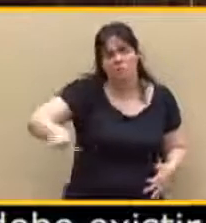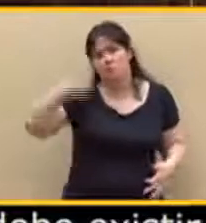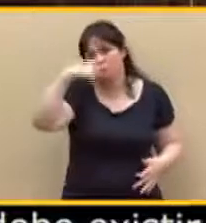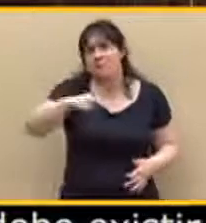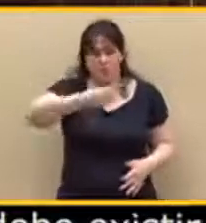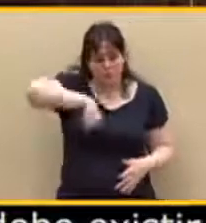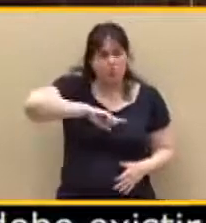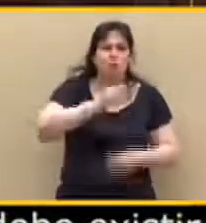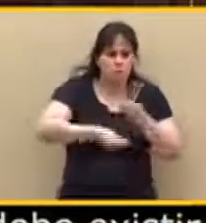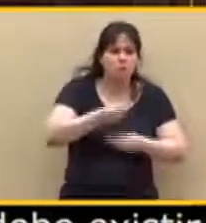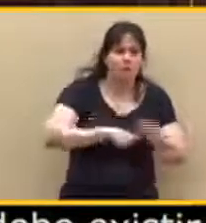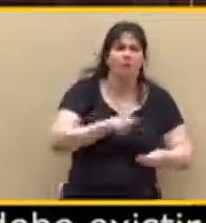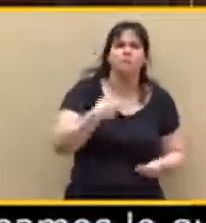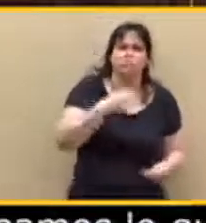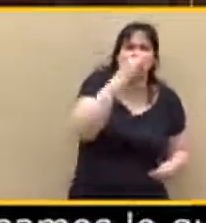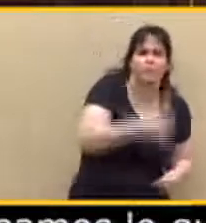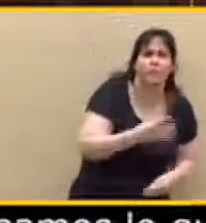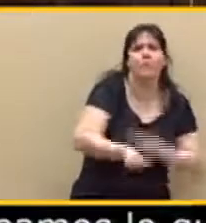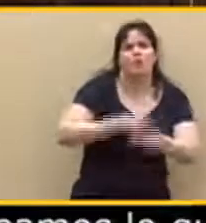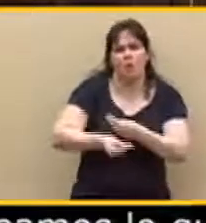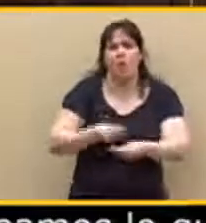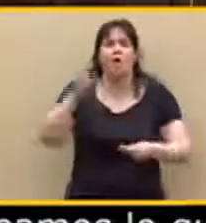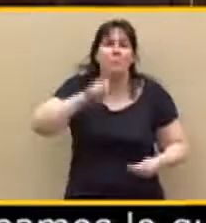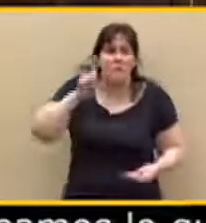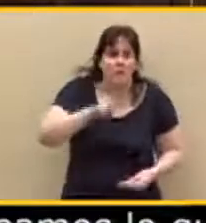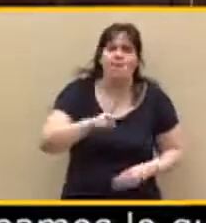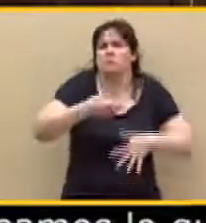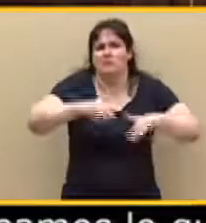que nosotros no mentimos y que nosotros no robamos, señorías.